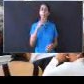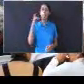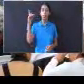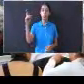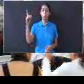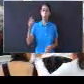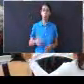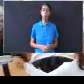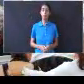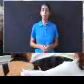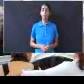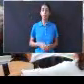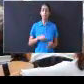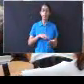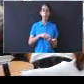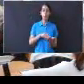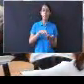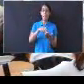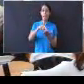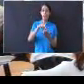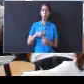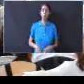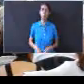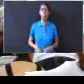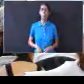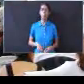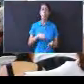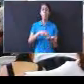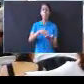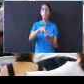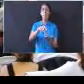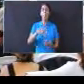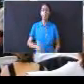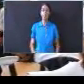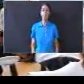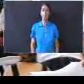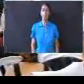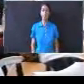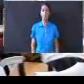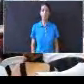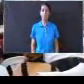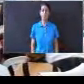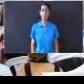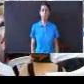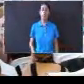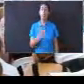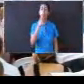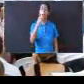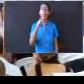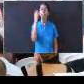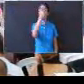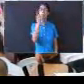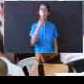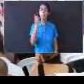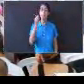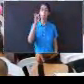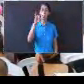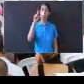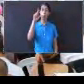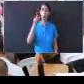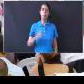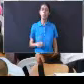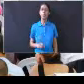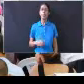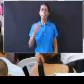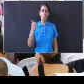Y caminar. Camine. Ahora le voy a decir que es Saúl. Porque qué bonita la restitución,